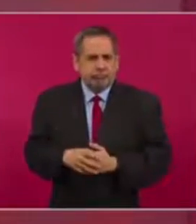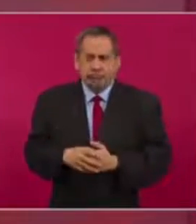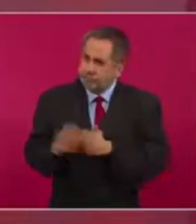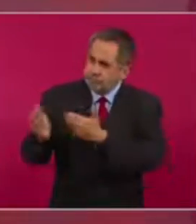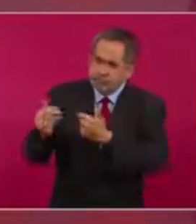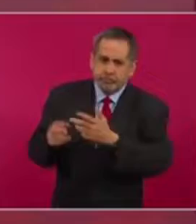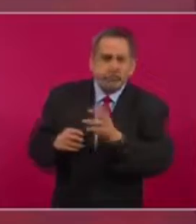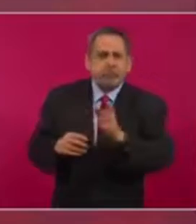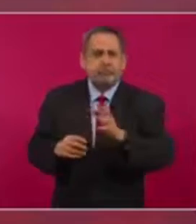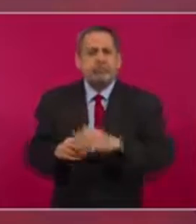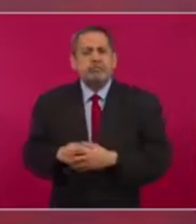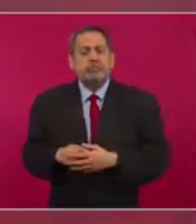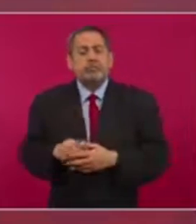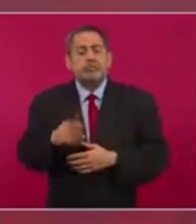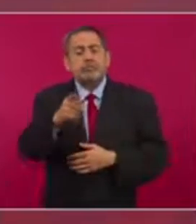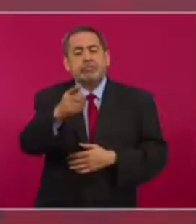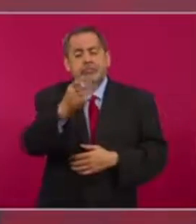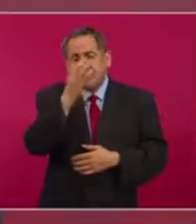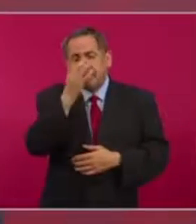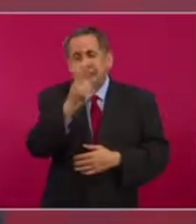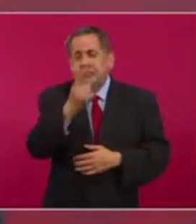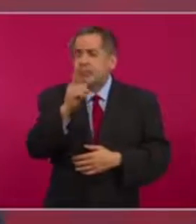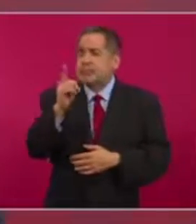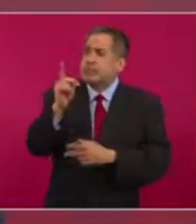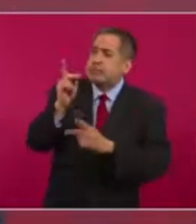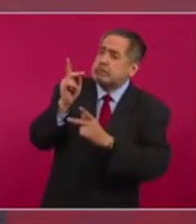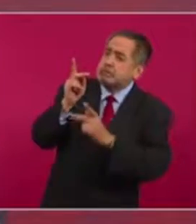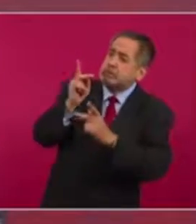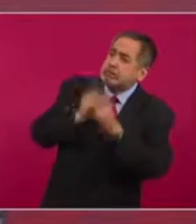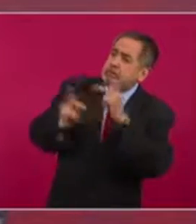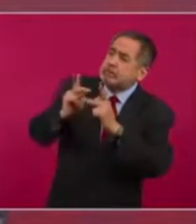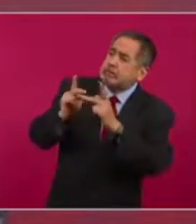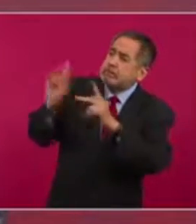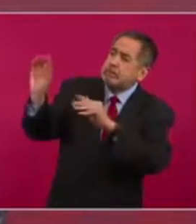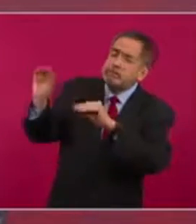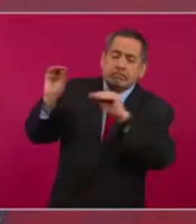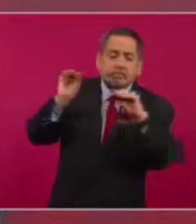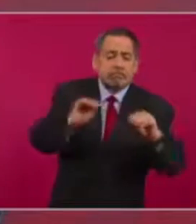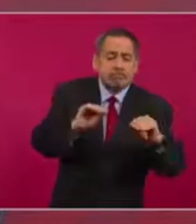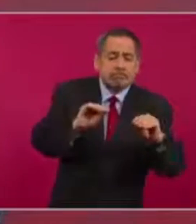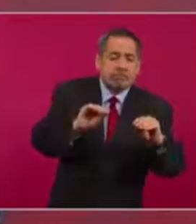nuestro. No, era para que se exhibiera.